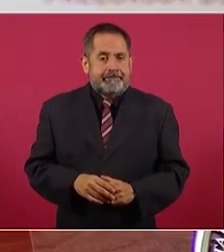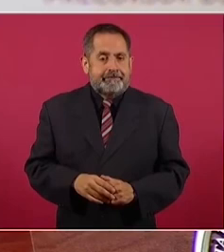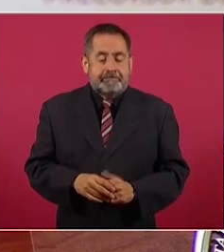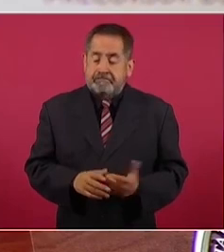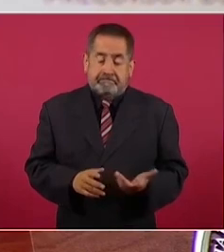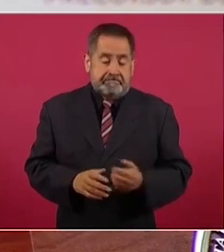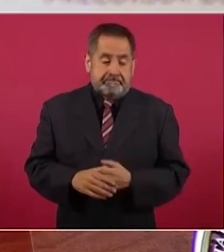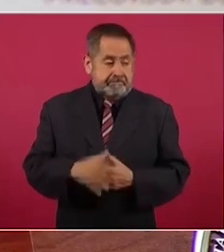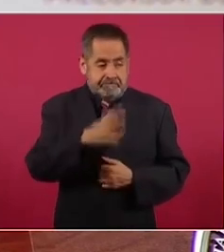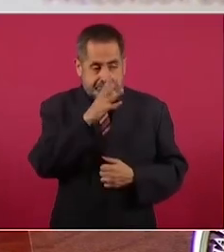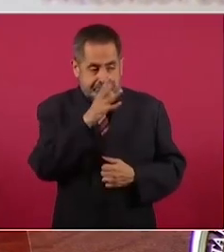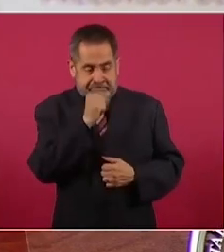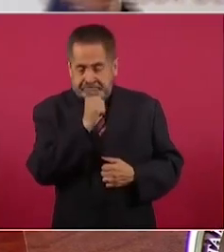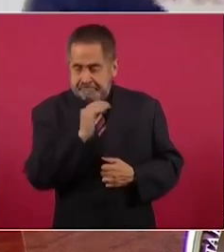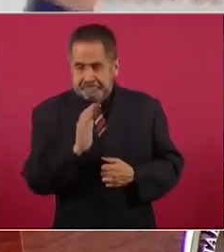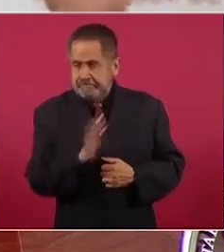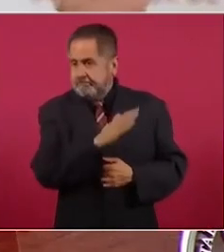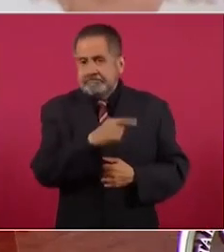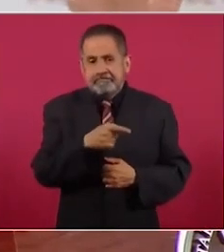No pudieron porque, pues,